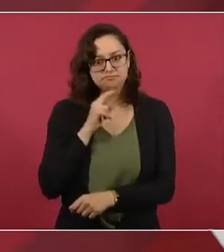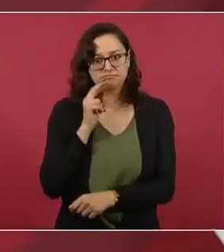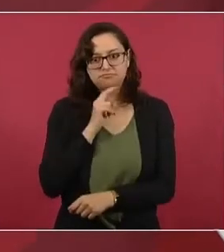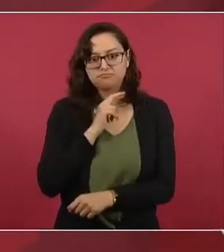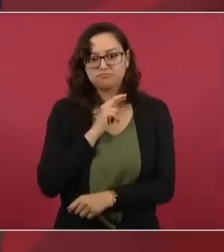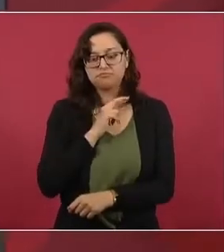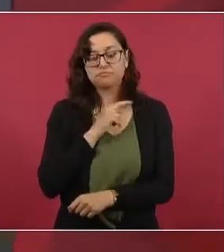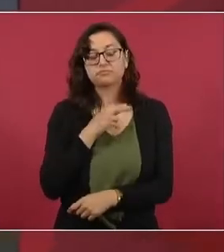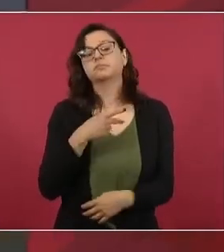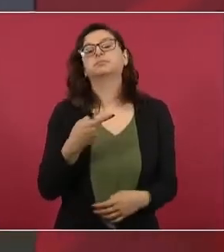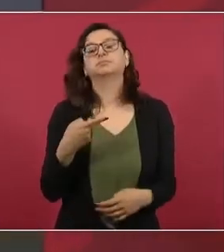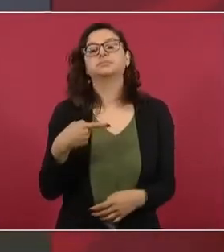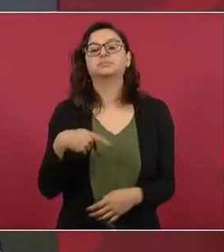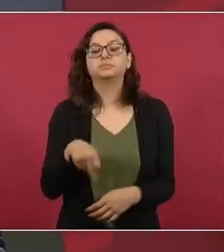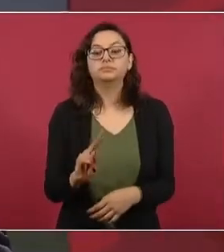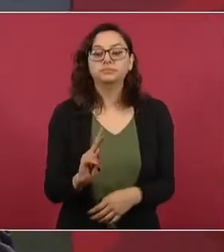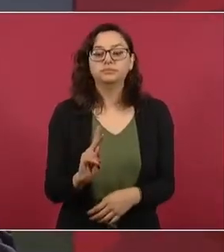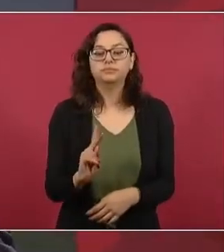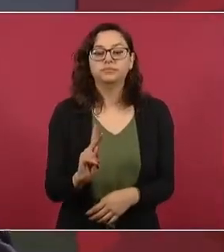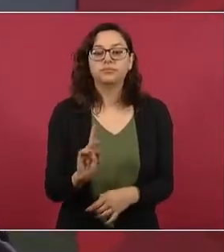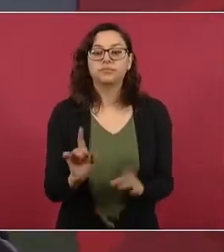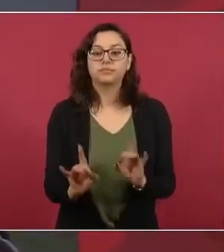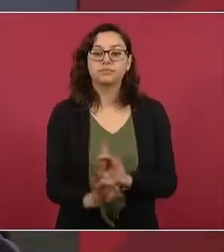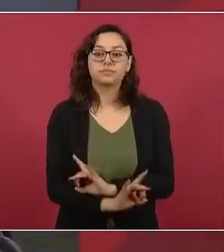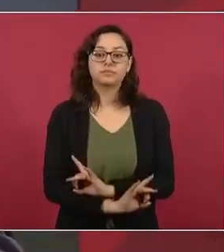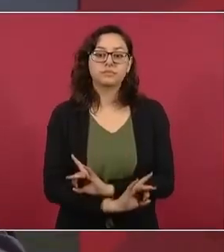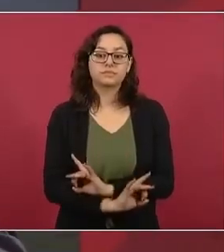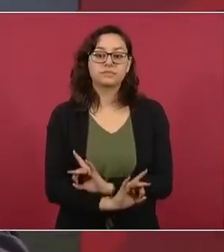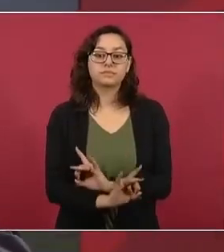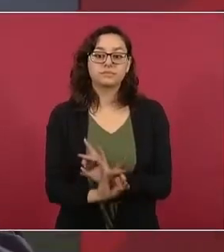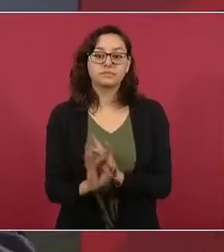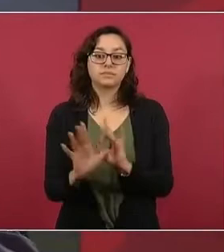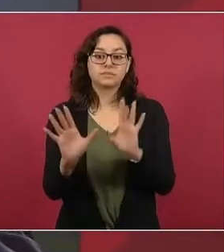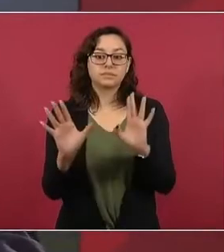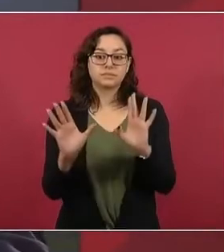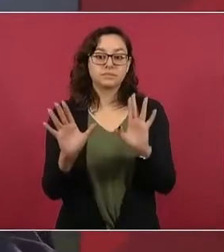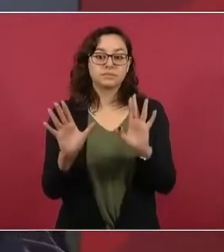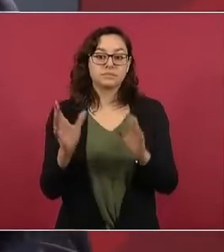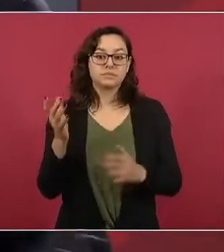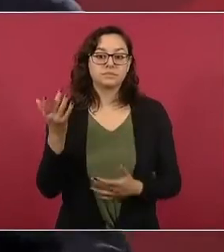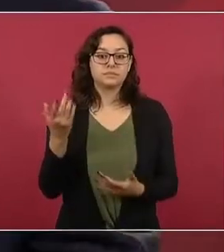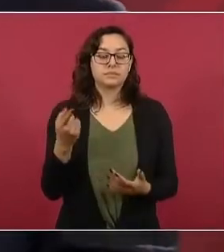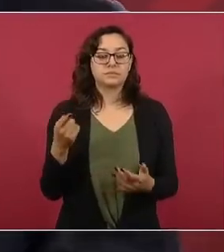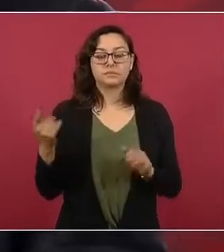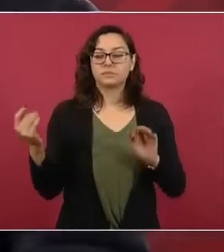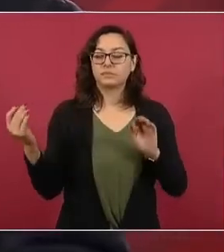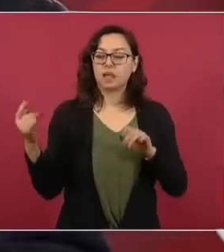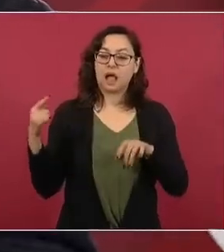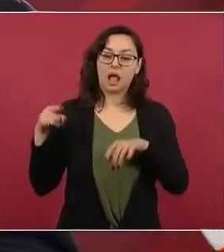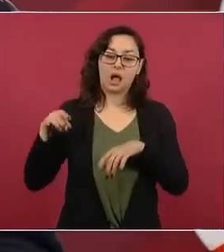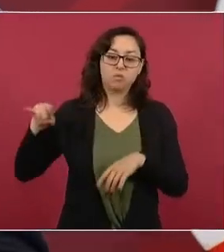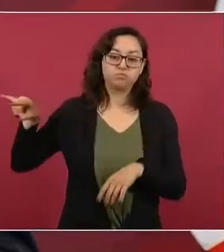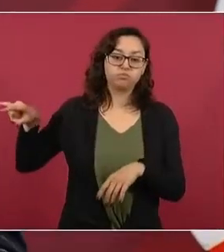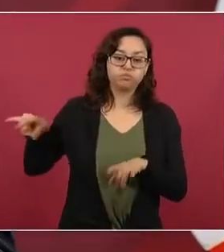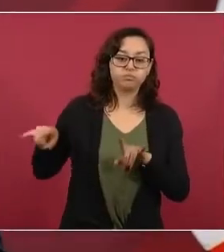Pero había yo empezado cuando entonces pasa una señora, un